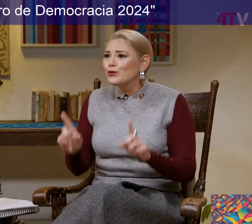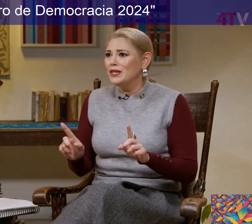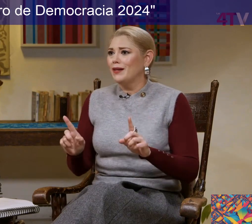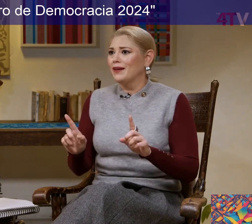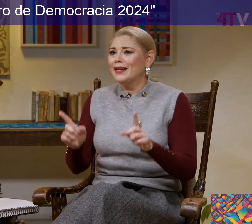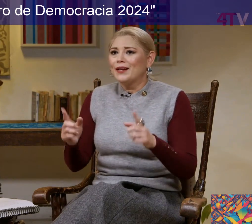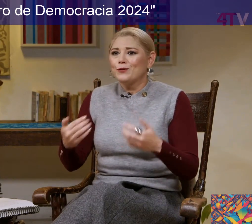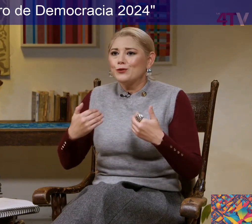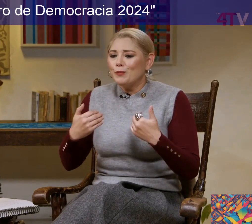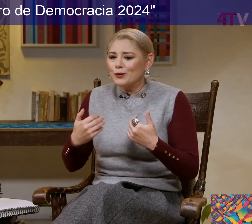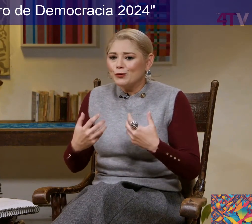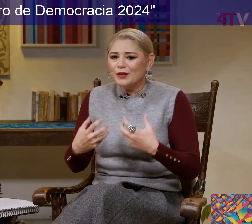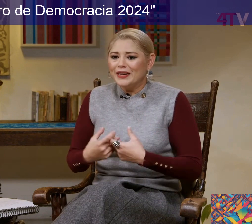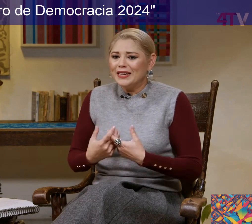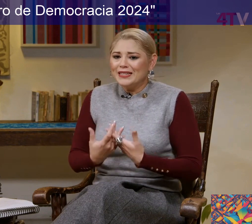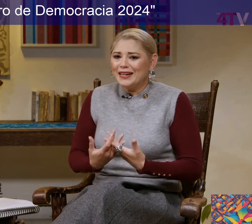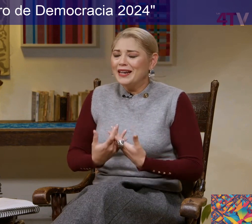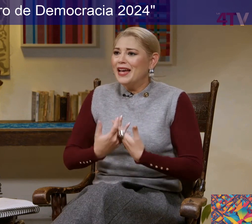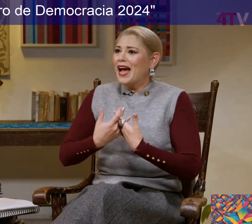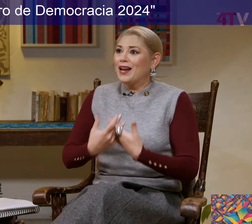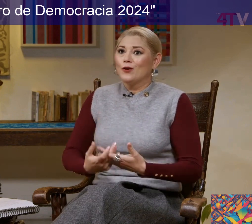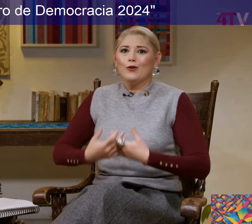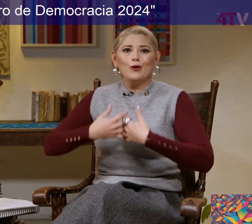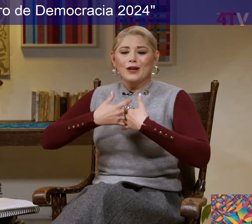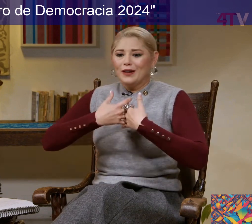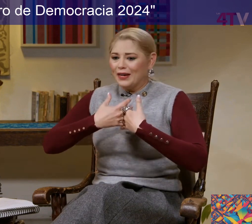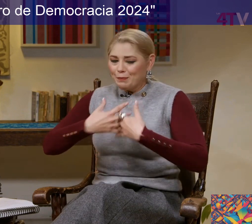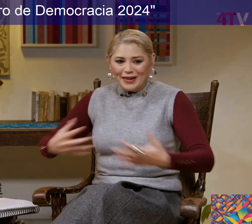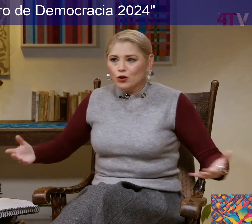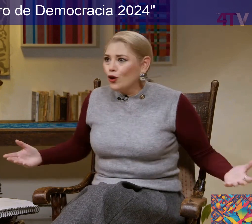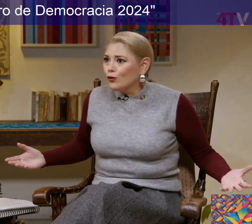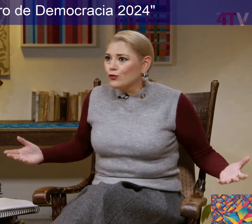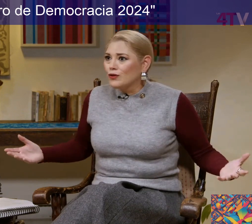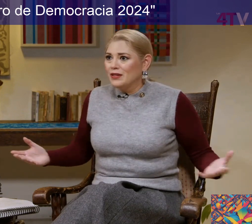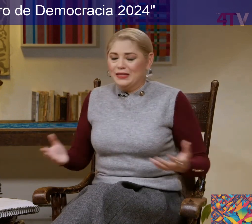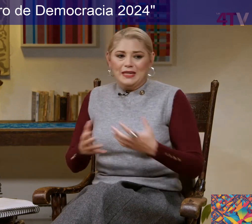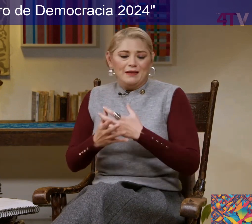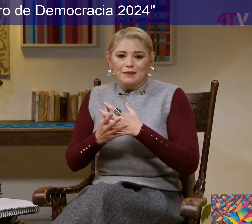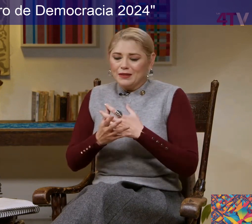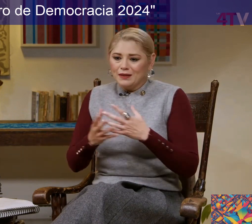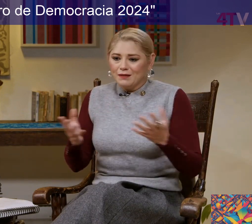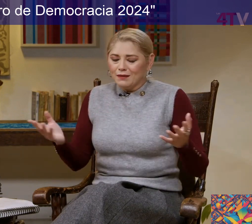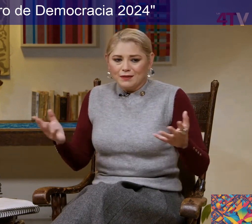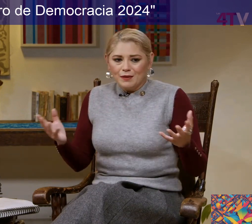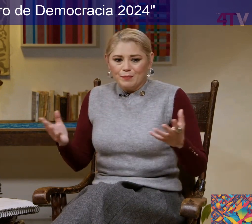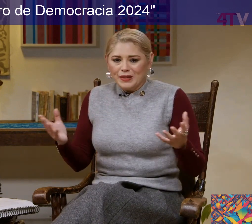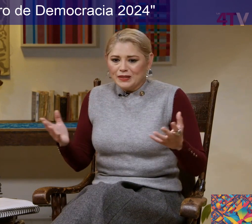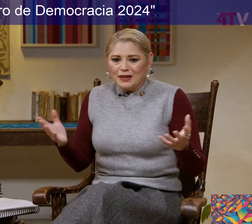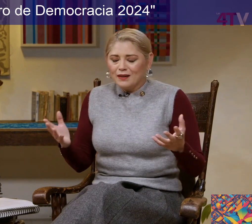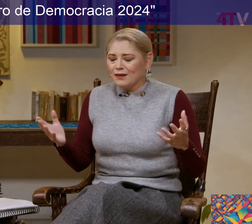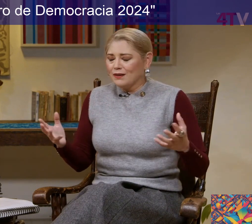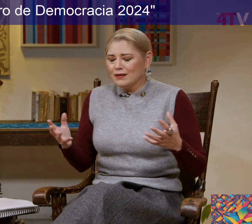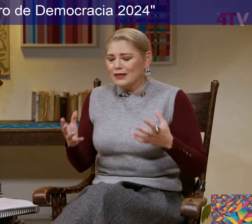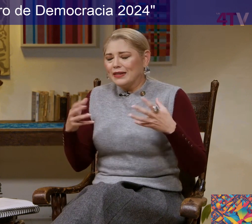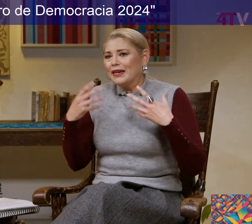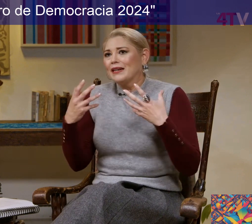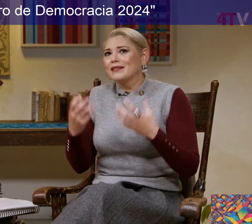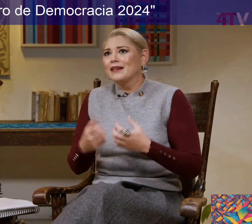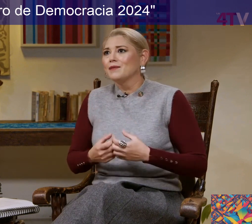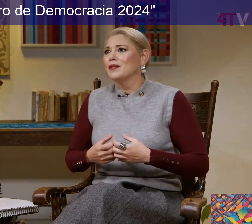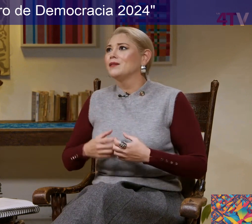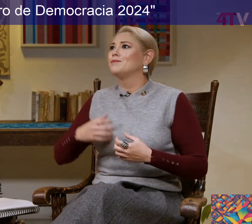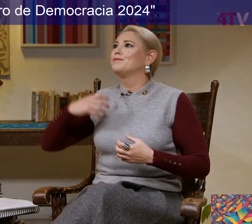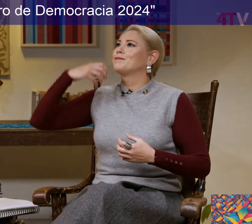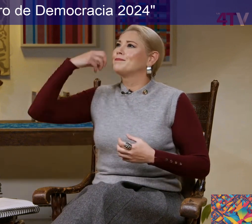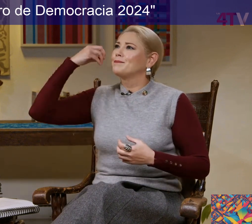A pesar de los desafíos y las dinámicas políticas cambiantes, este estado ha demostrado la importancia de la participación ciudadana y el compromiso